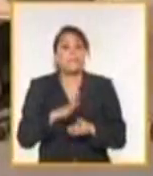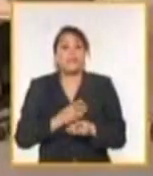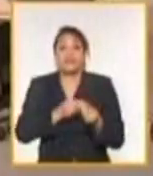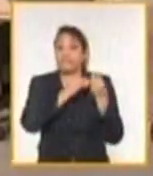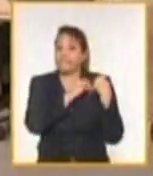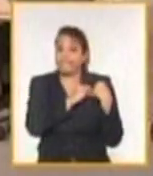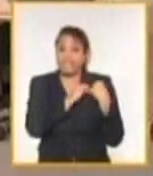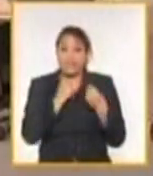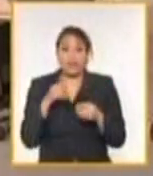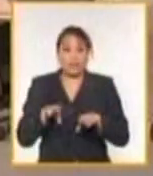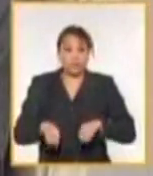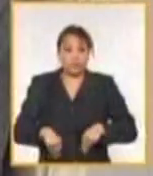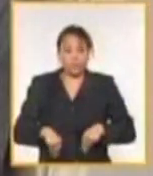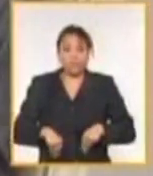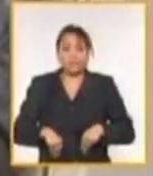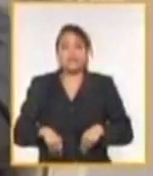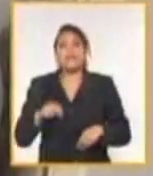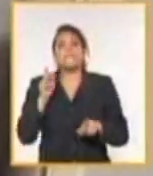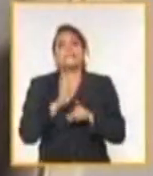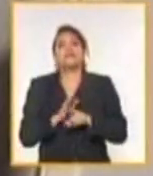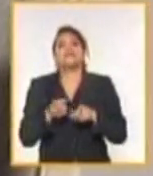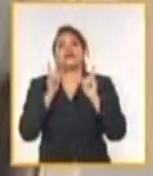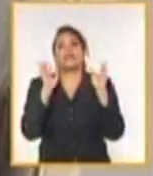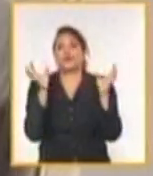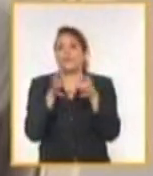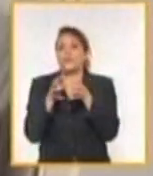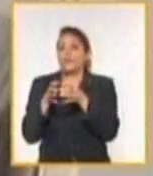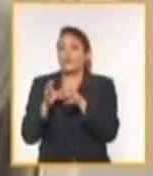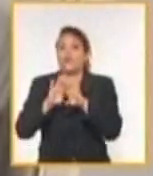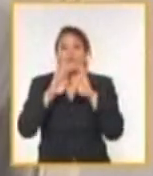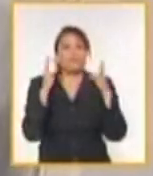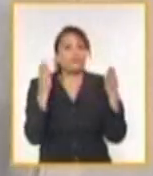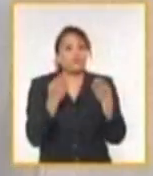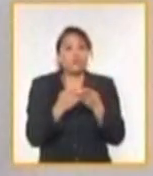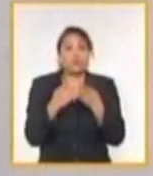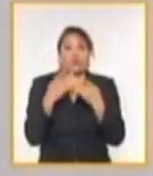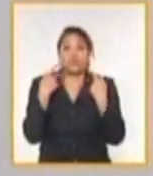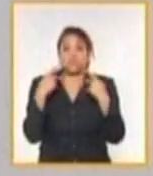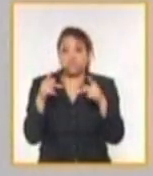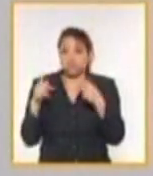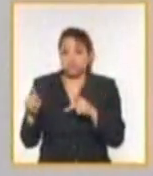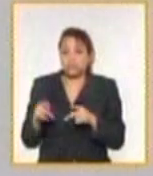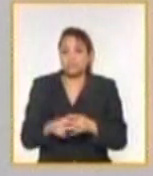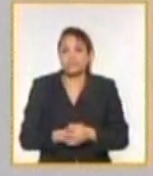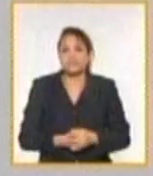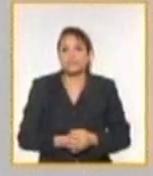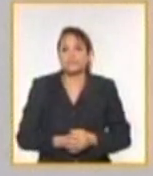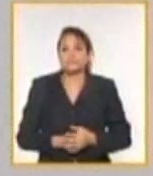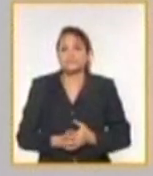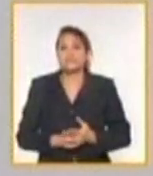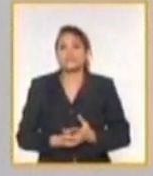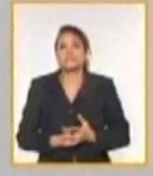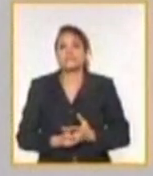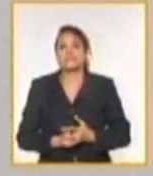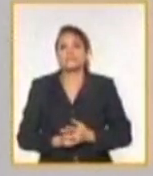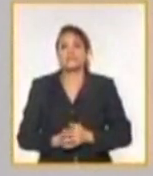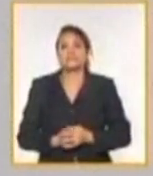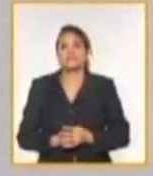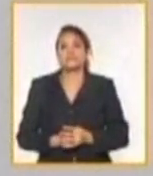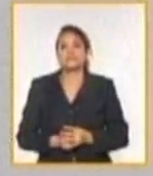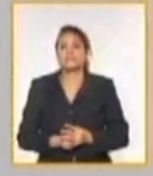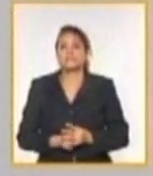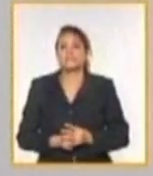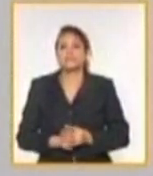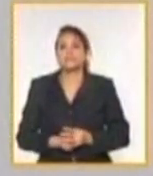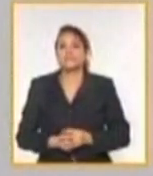reunirse con todos los grandes intelectuales, y yo no usaría quizás la palabra, es una palabra equívoca, grande, ¿no? Es